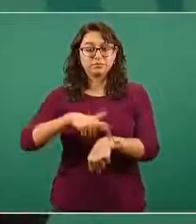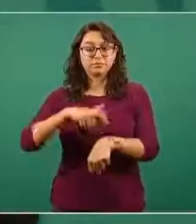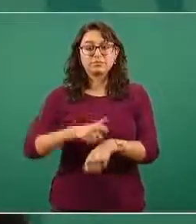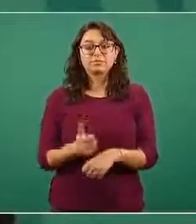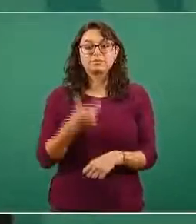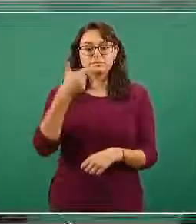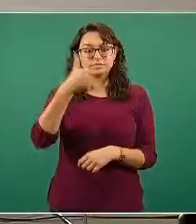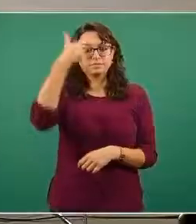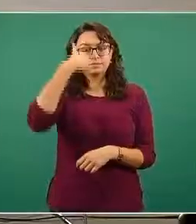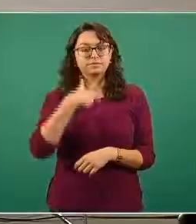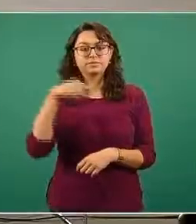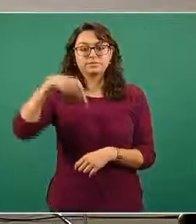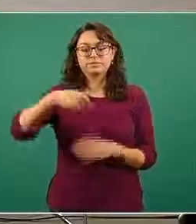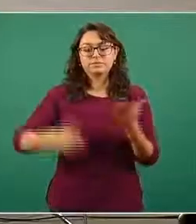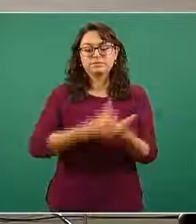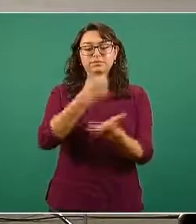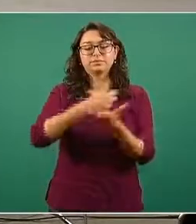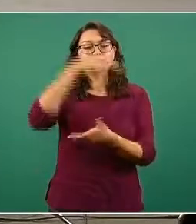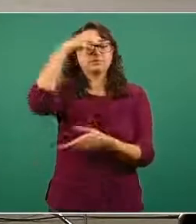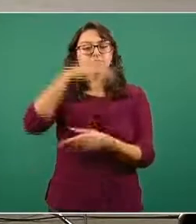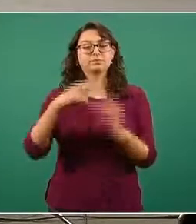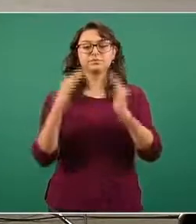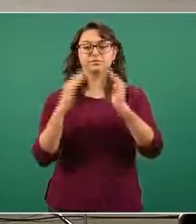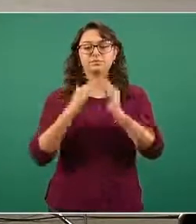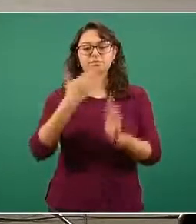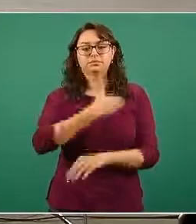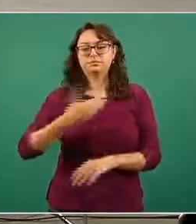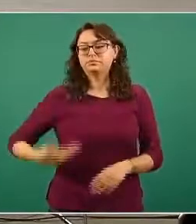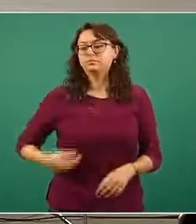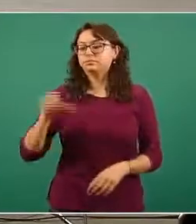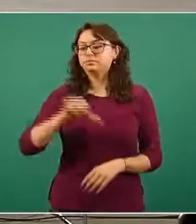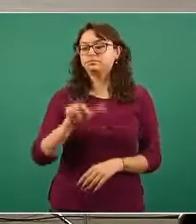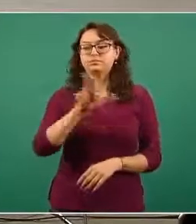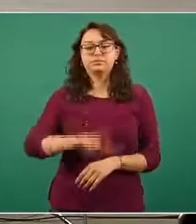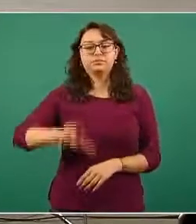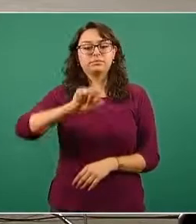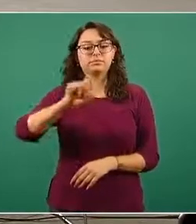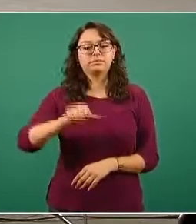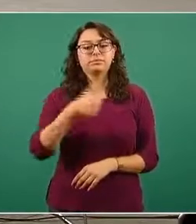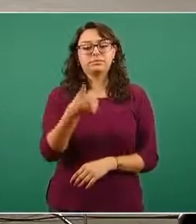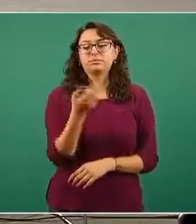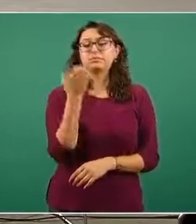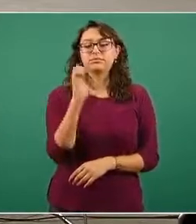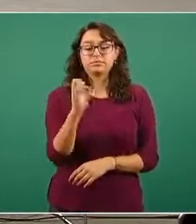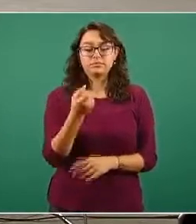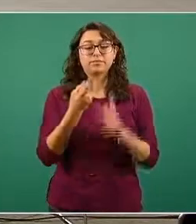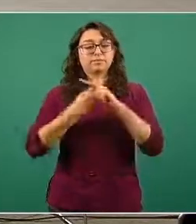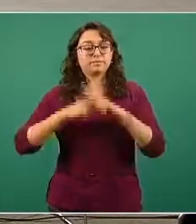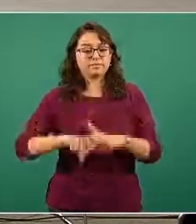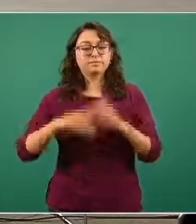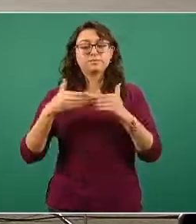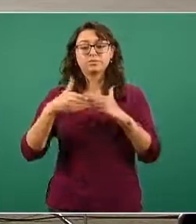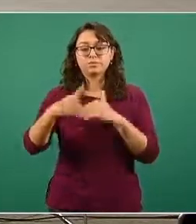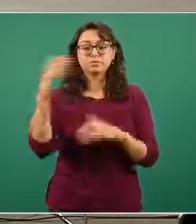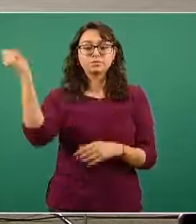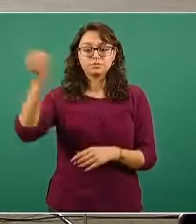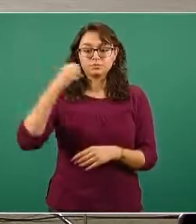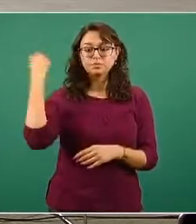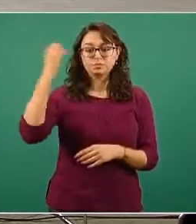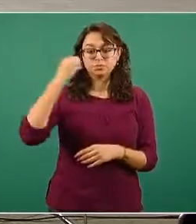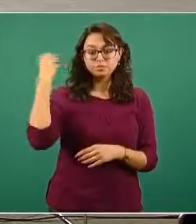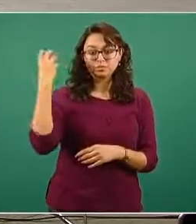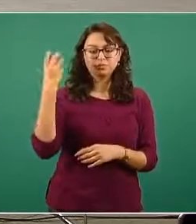Palacio Nacional, hoy martes 26 de enero, y por lo mismo pues damos inicio a nuestra